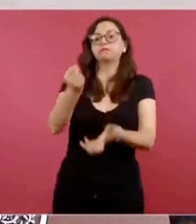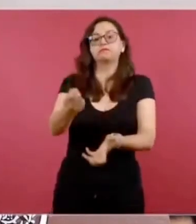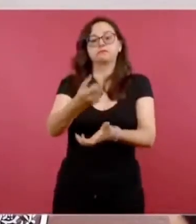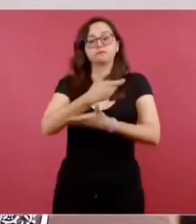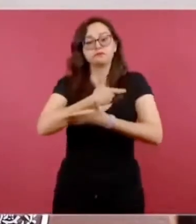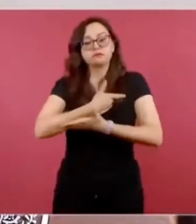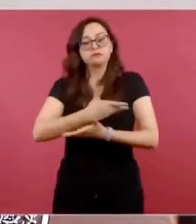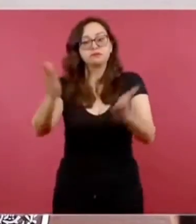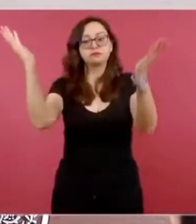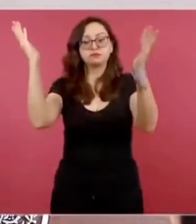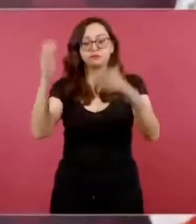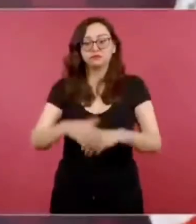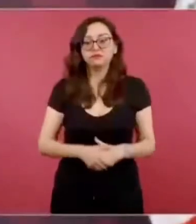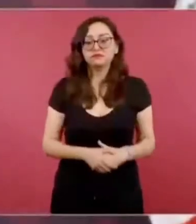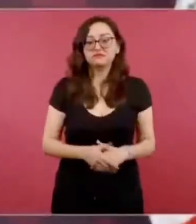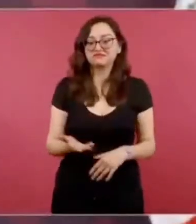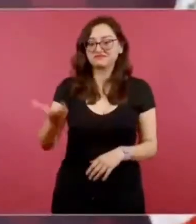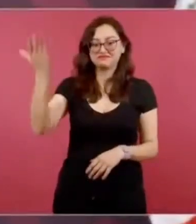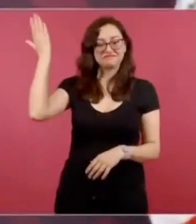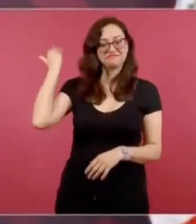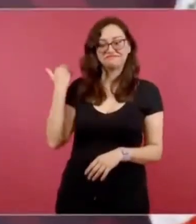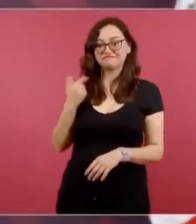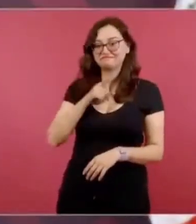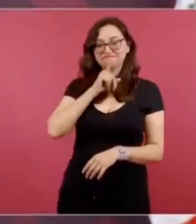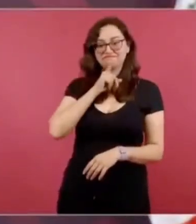Eso no existía.